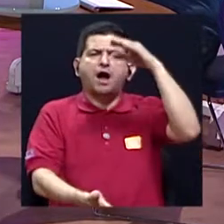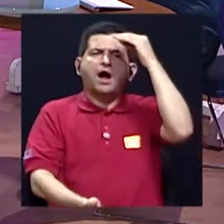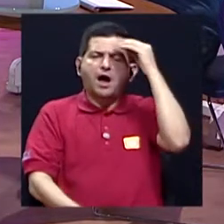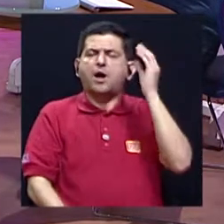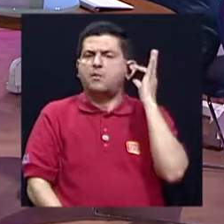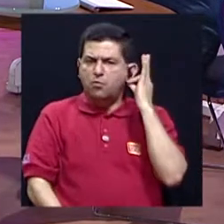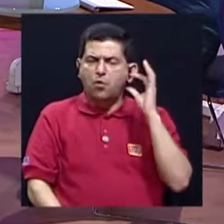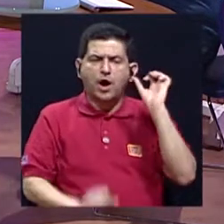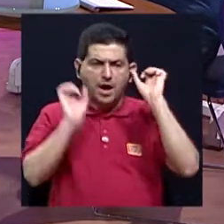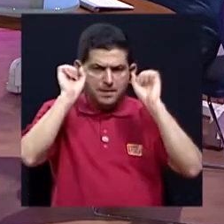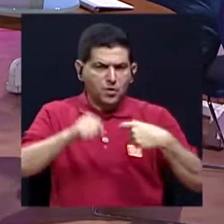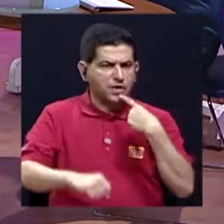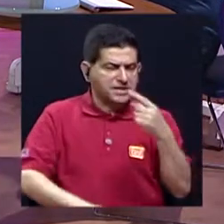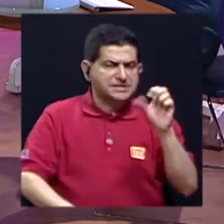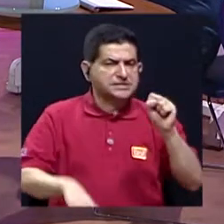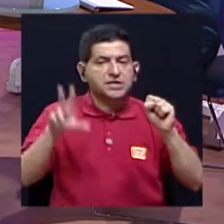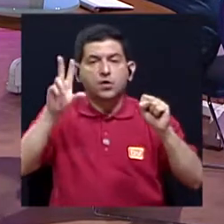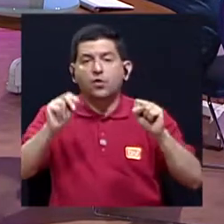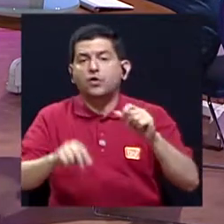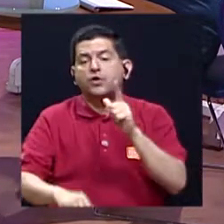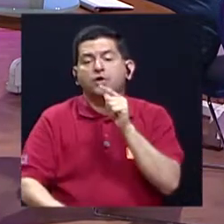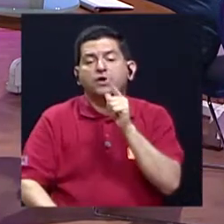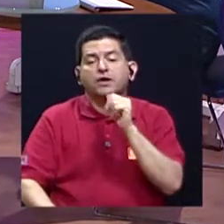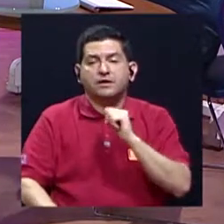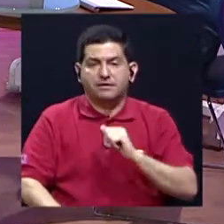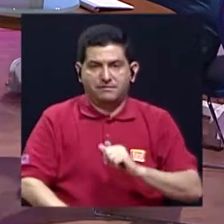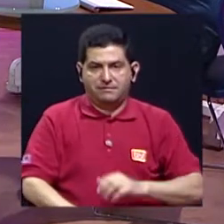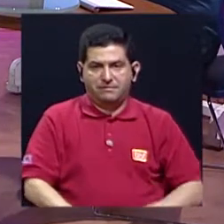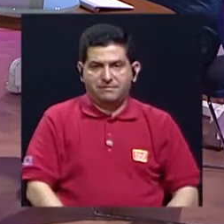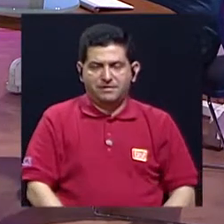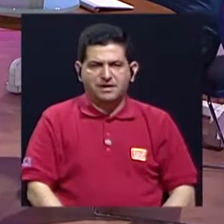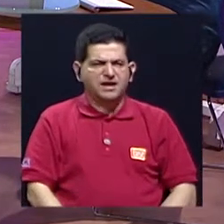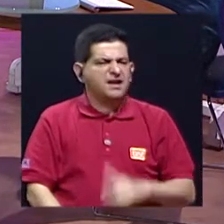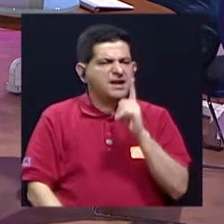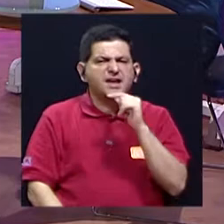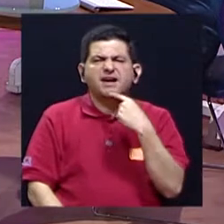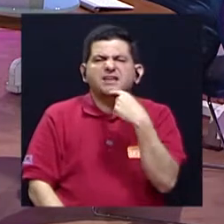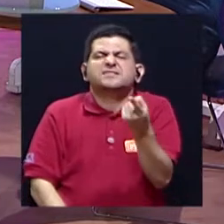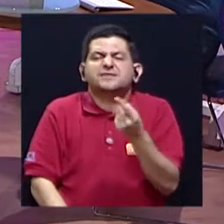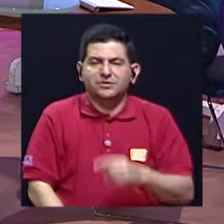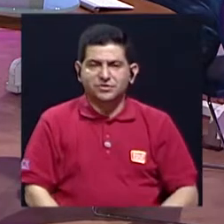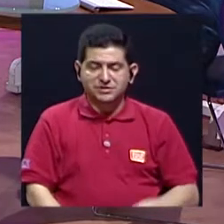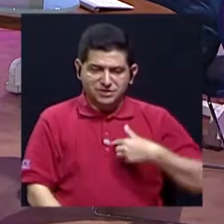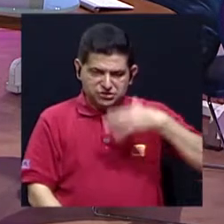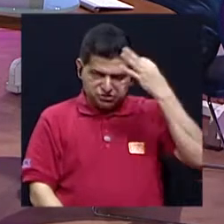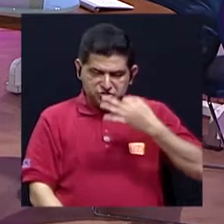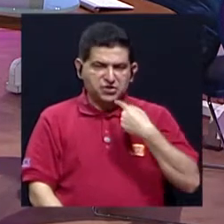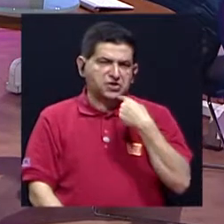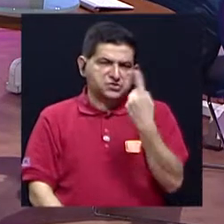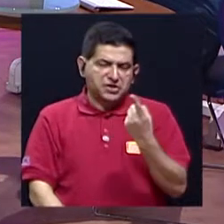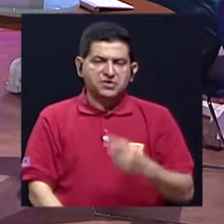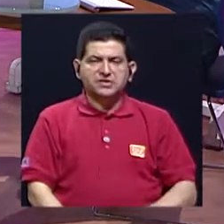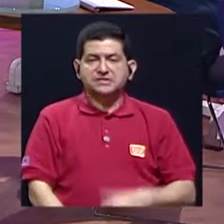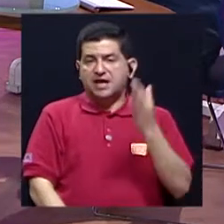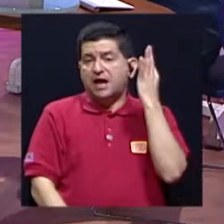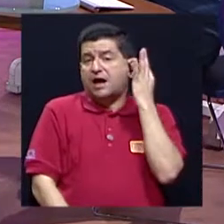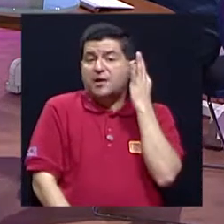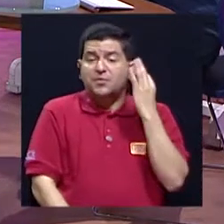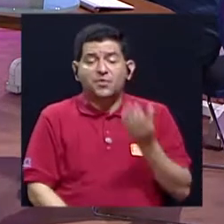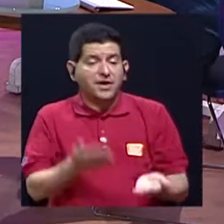qué mujer le pueden decir y a qué mujer no le pueden decir, ¿verdad? ¿A qué mujer le pueden decir? Me parece que le pueden decir a la que se